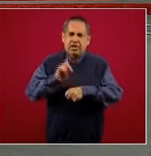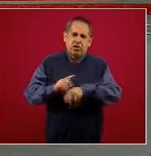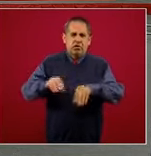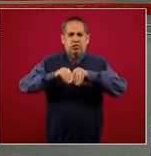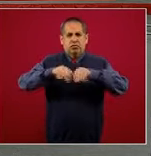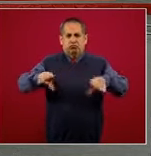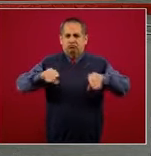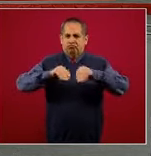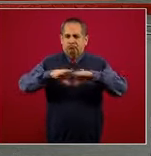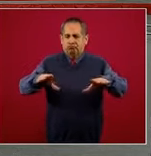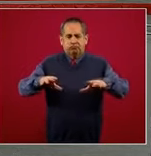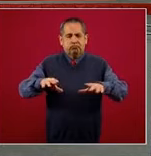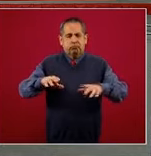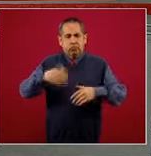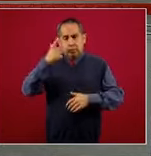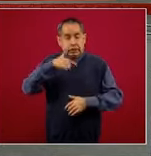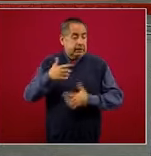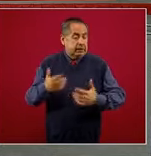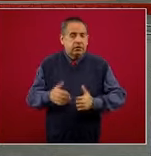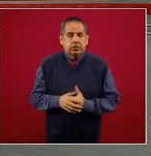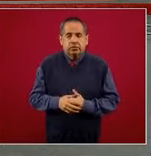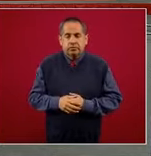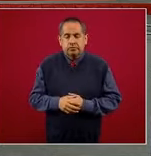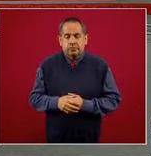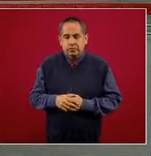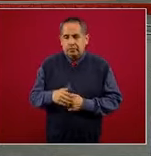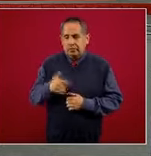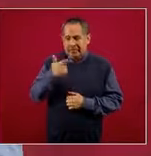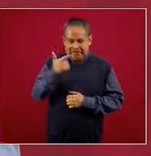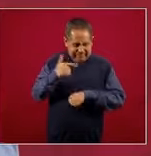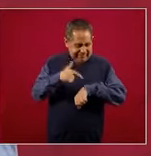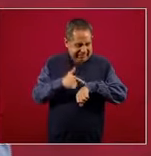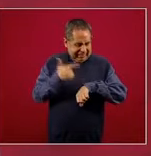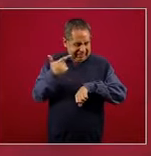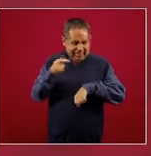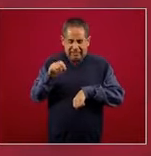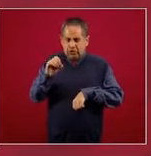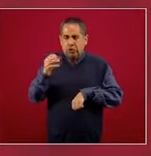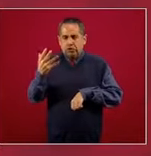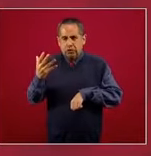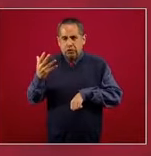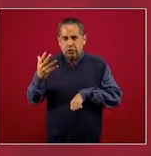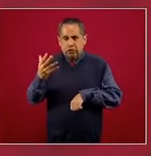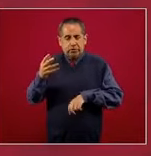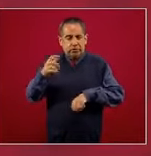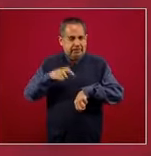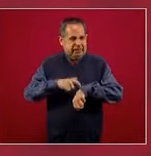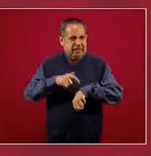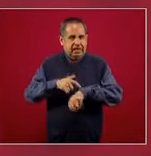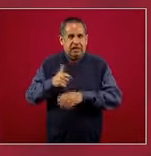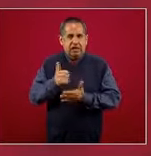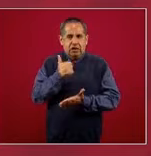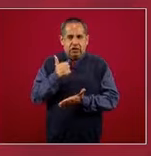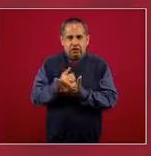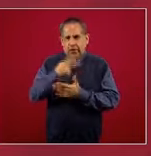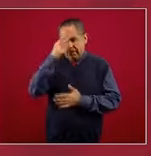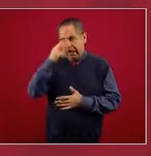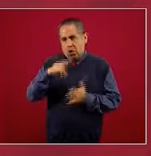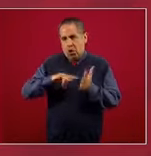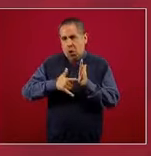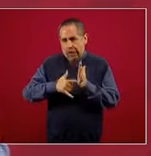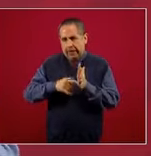esta conferencia vespertina. Son las 7:05 de la noche, hora de la Ciudad de